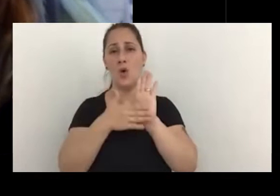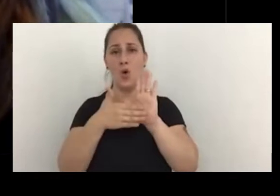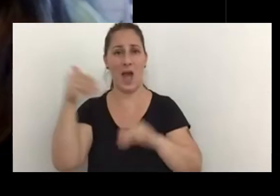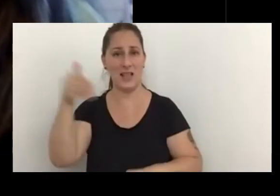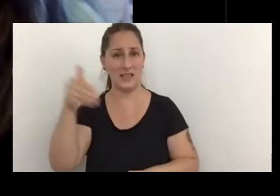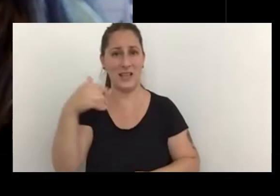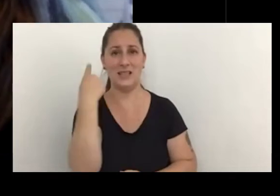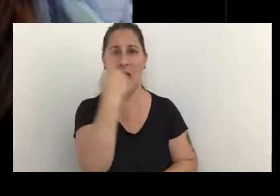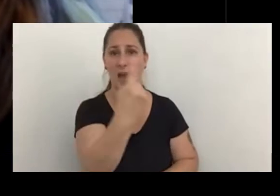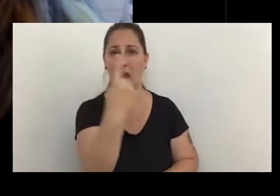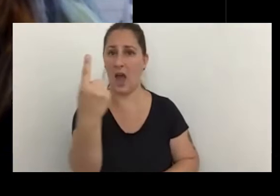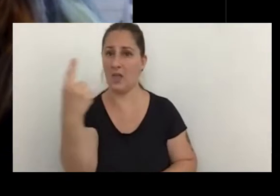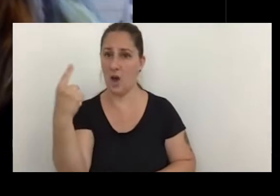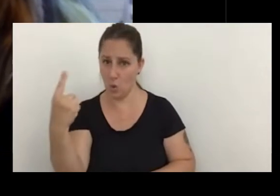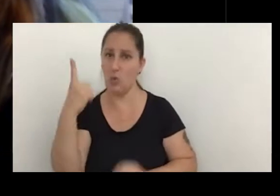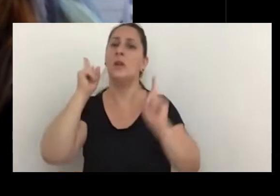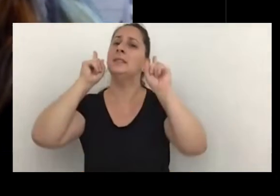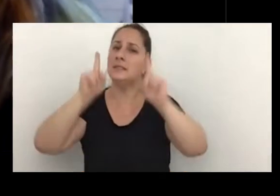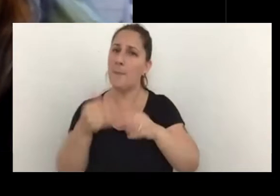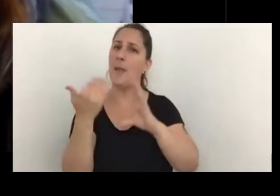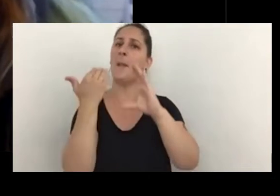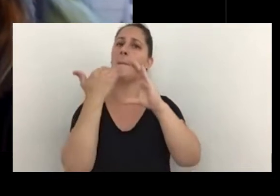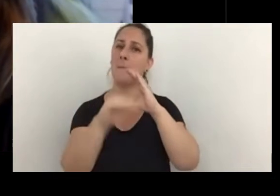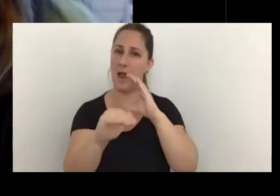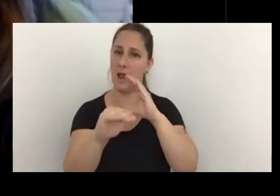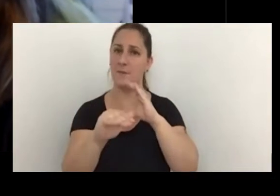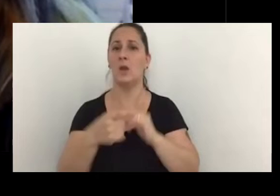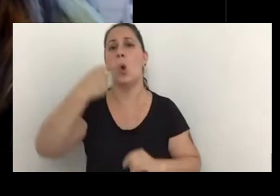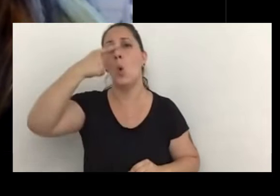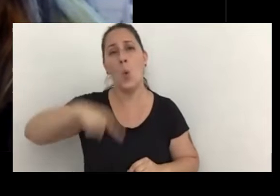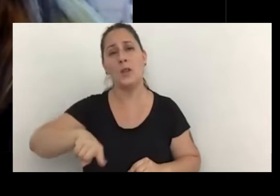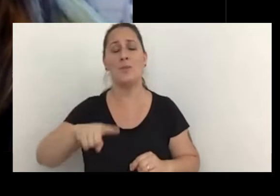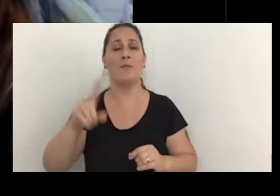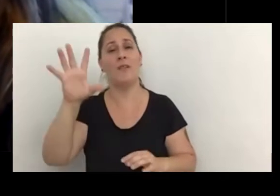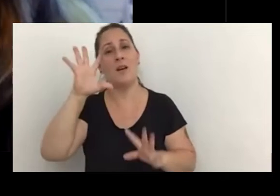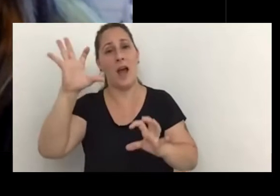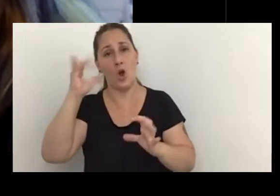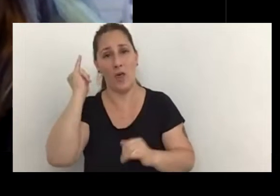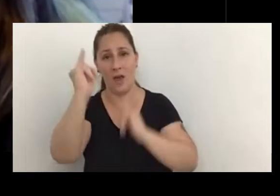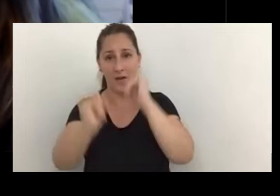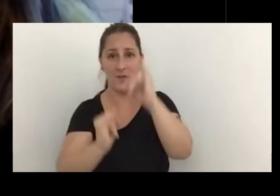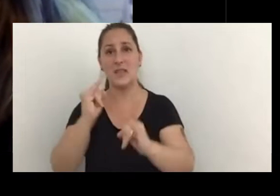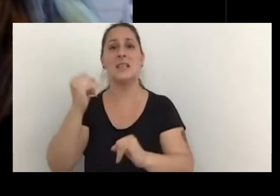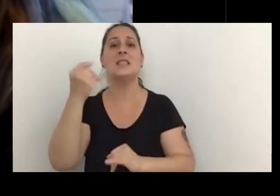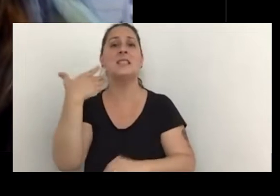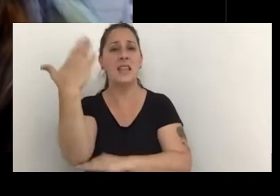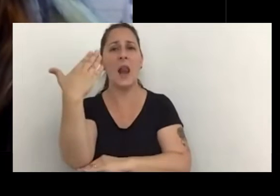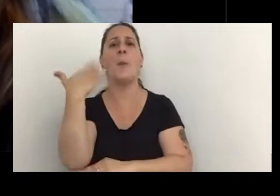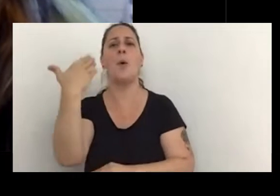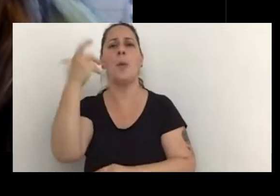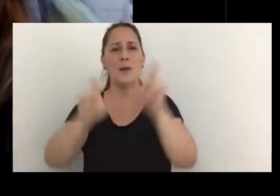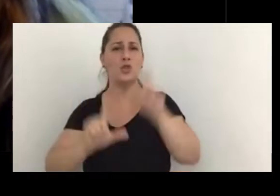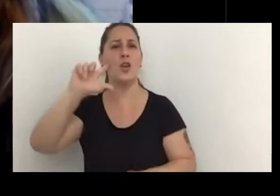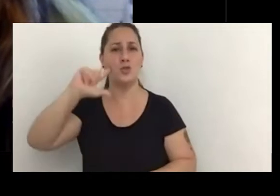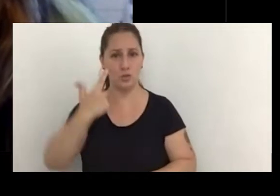participantes, que también se lo enviaremos junto al material. Y por último, recordarles, por supuesto, también que es una charla apto hipoacústico, por lo que